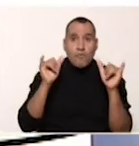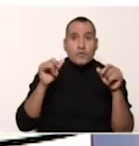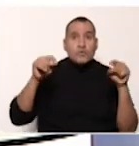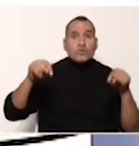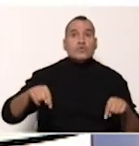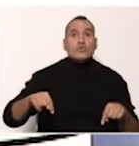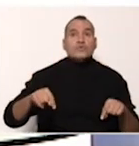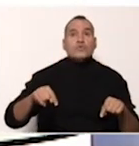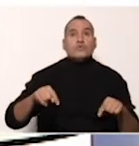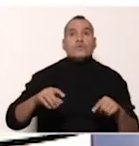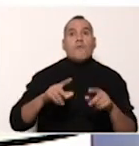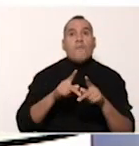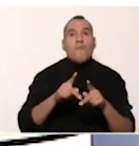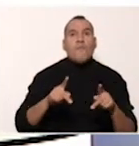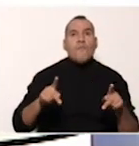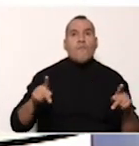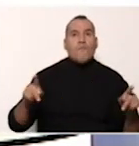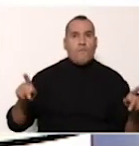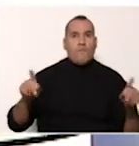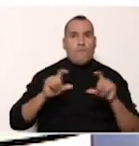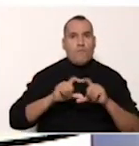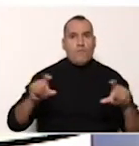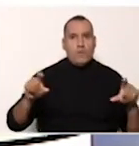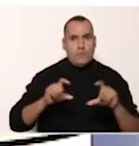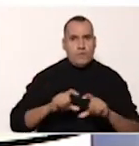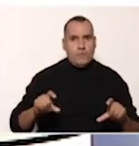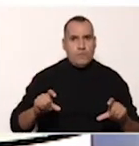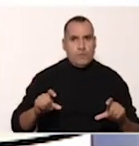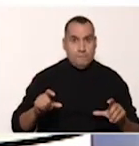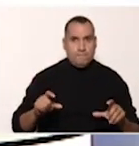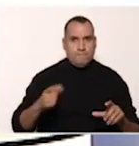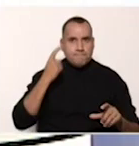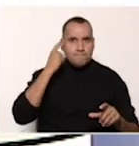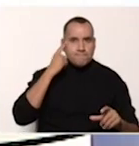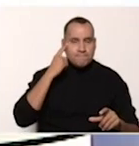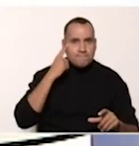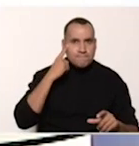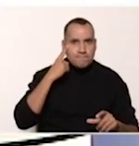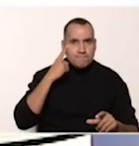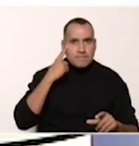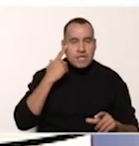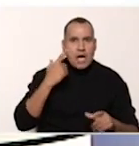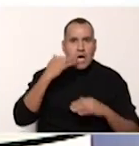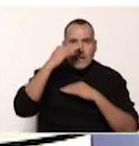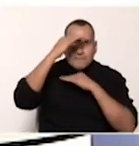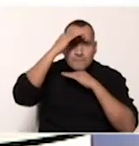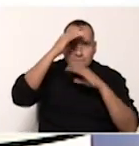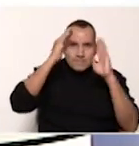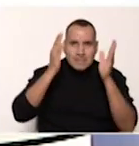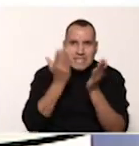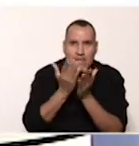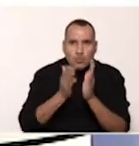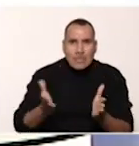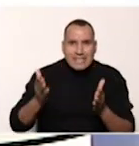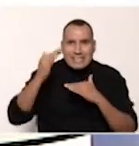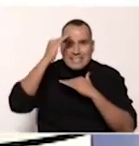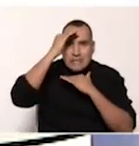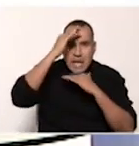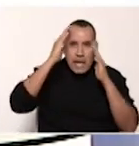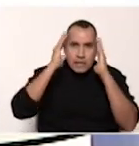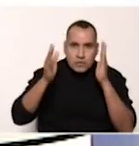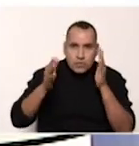hoy relacionado con polinomios, es importante que el estudiante preste mucha atención a